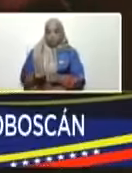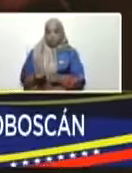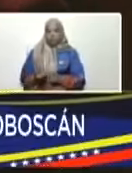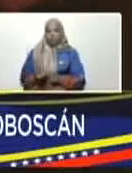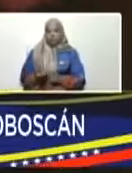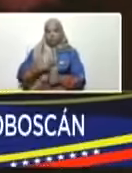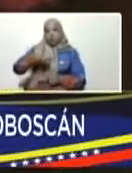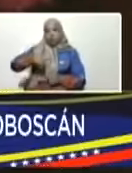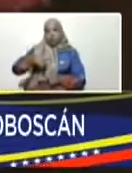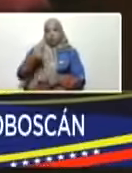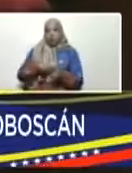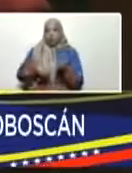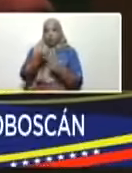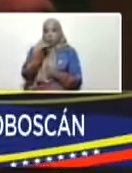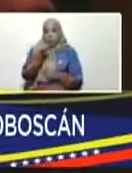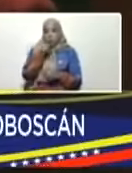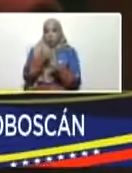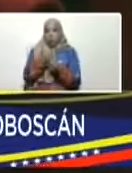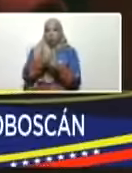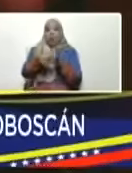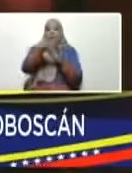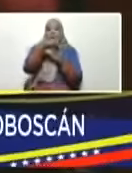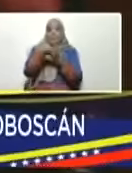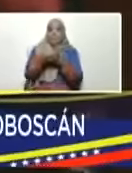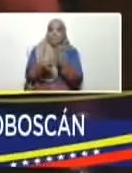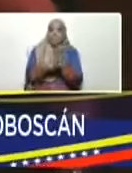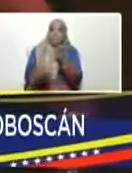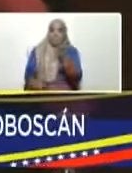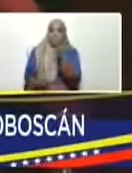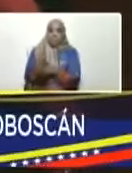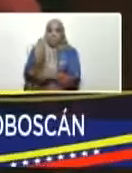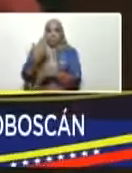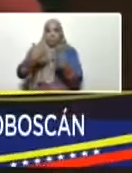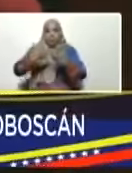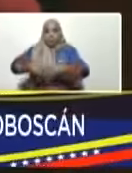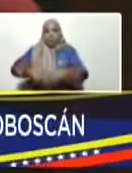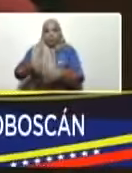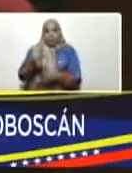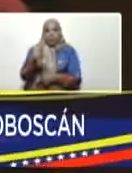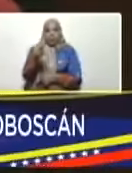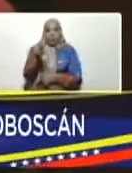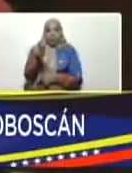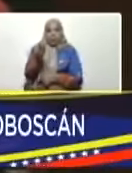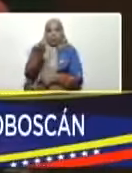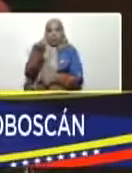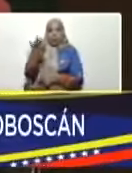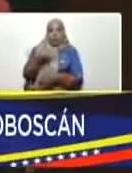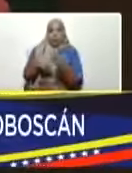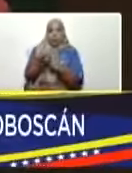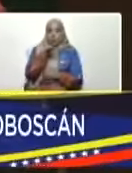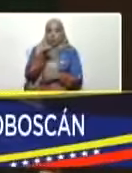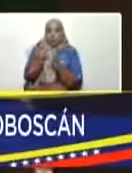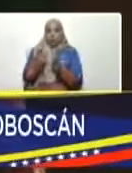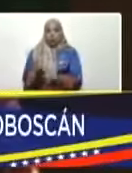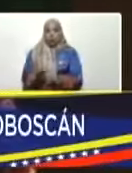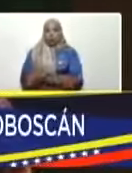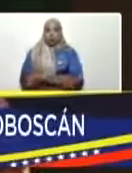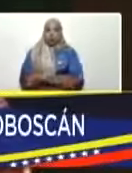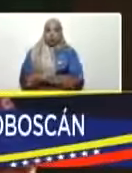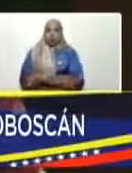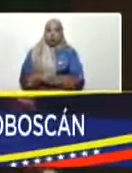estamos nosotros, como usted nos ha dado la instrucción, el renacimiento de PDVSA, y aquí se demuestra el renacimiento de PDVSA. Mire